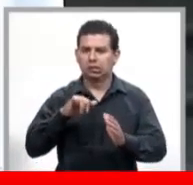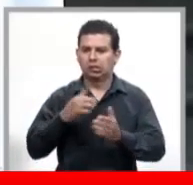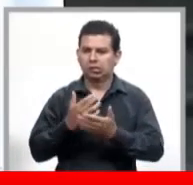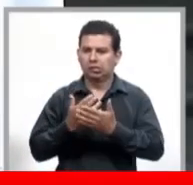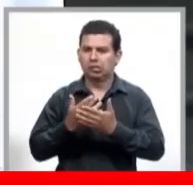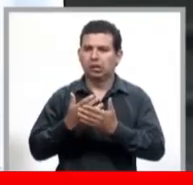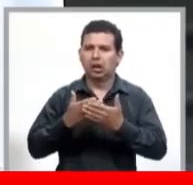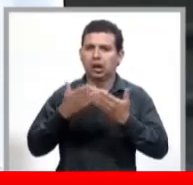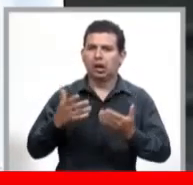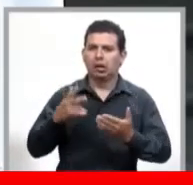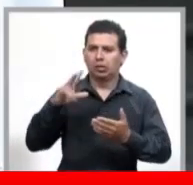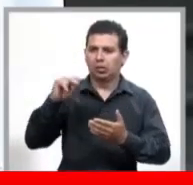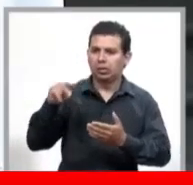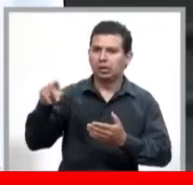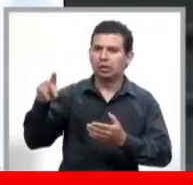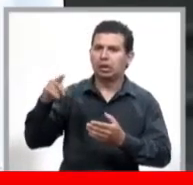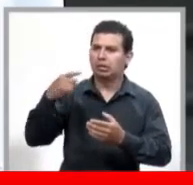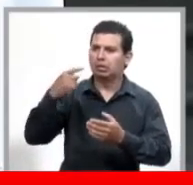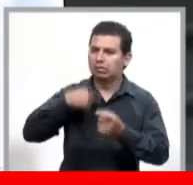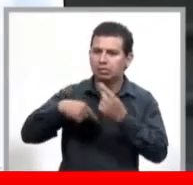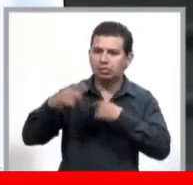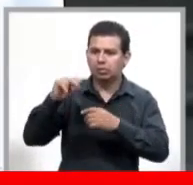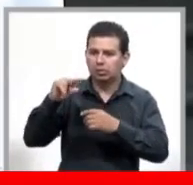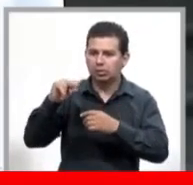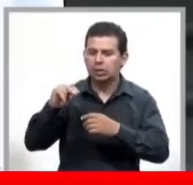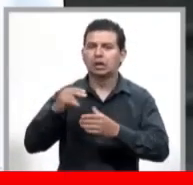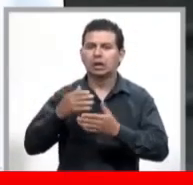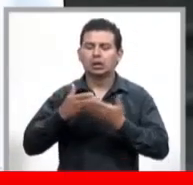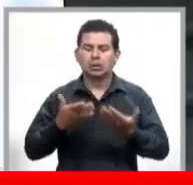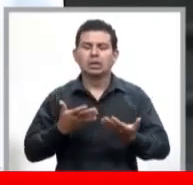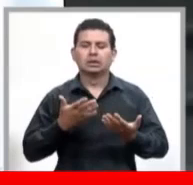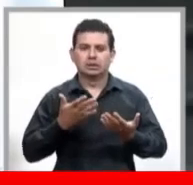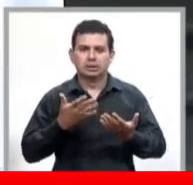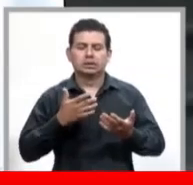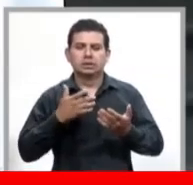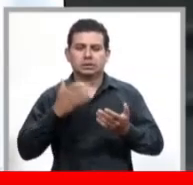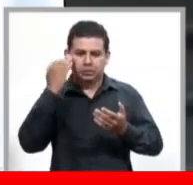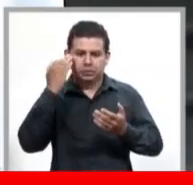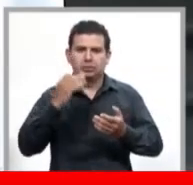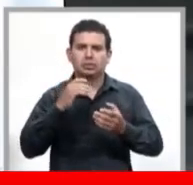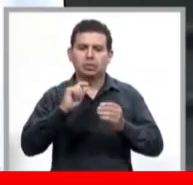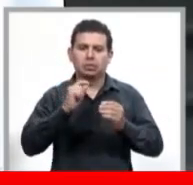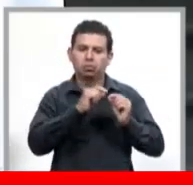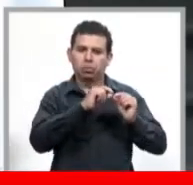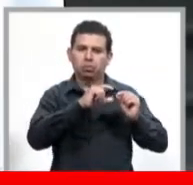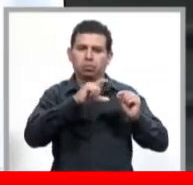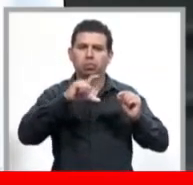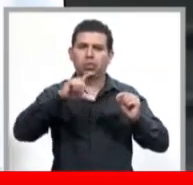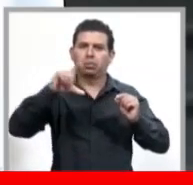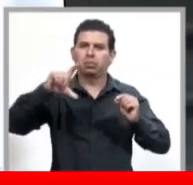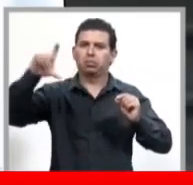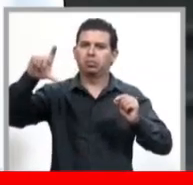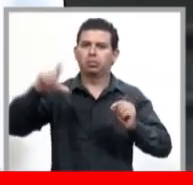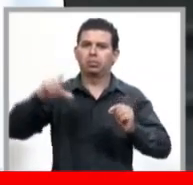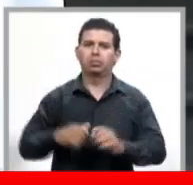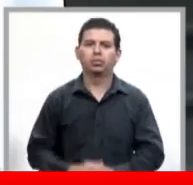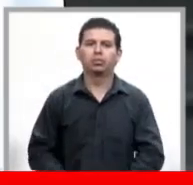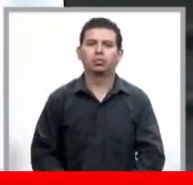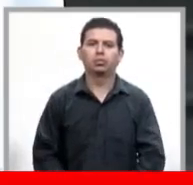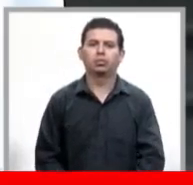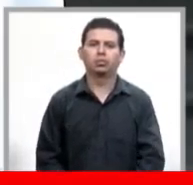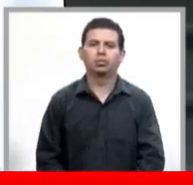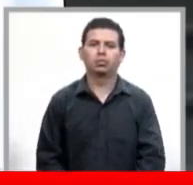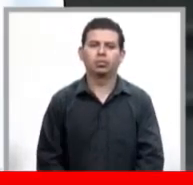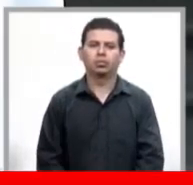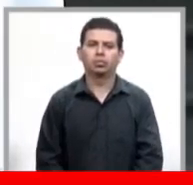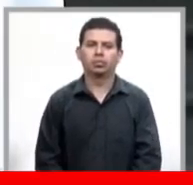los 80 contagios, llevamos menos de 2 semanas. Eso quiere decir que en la mitad del tiempo